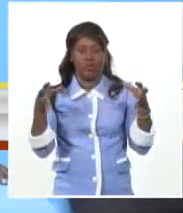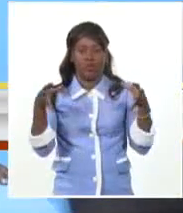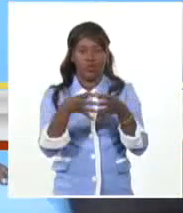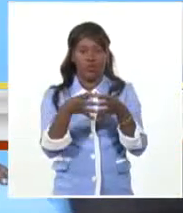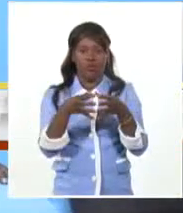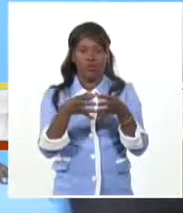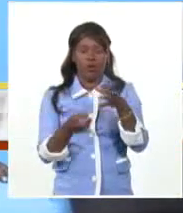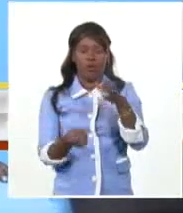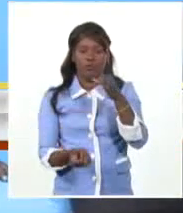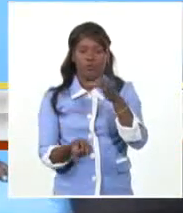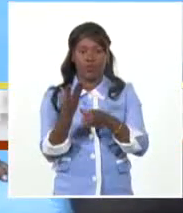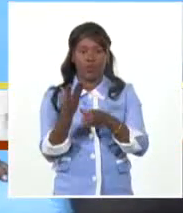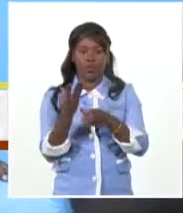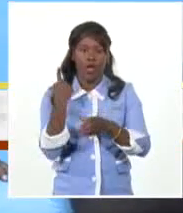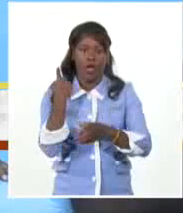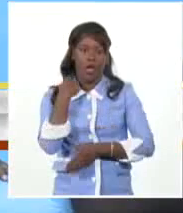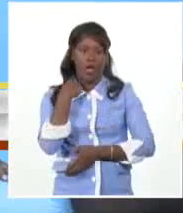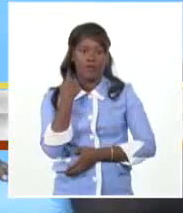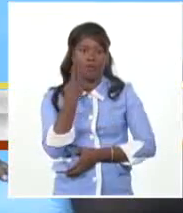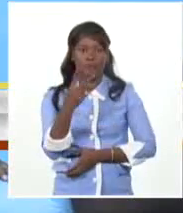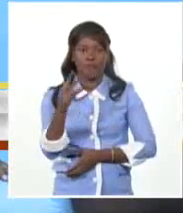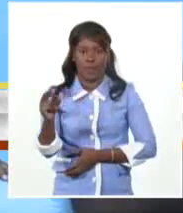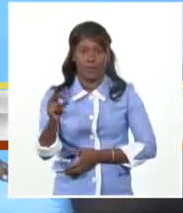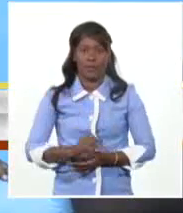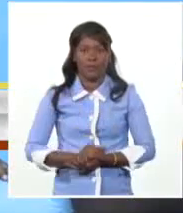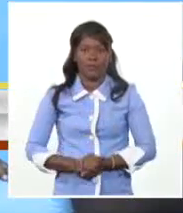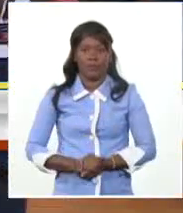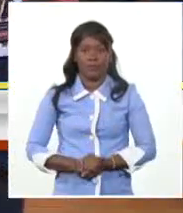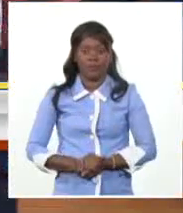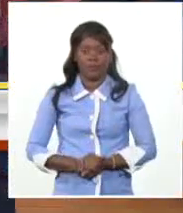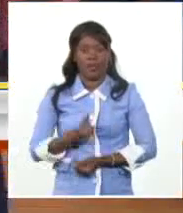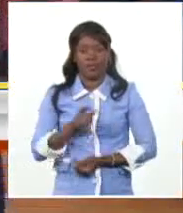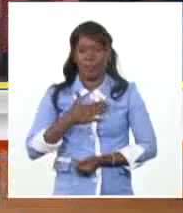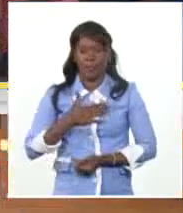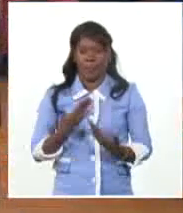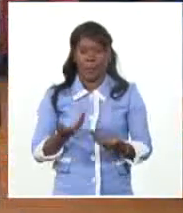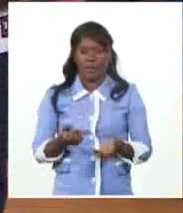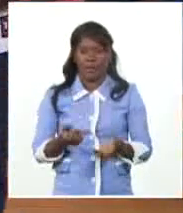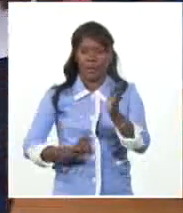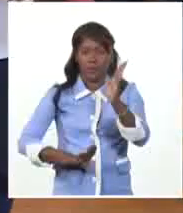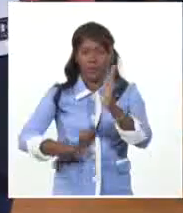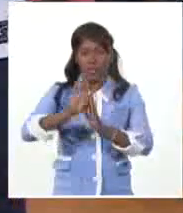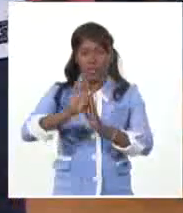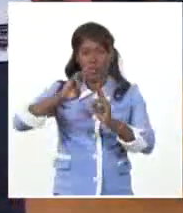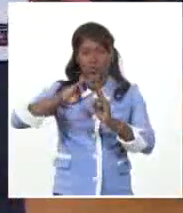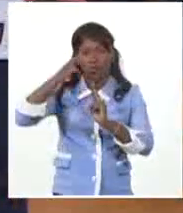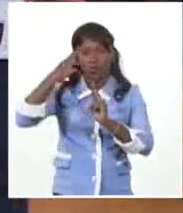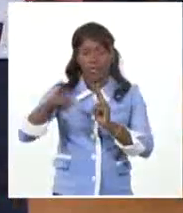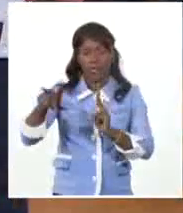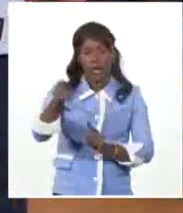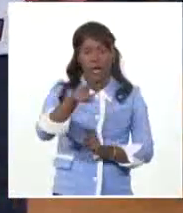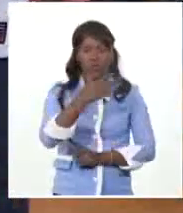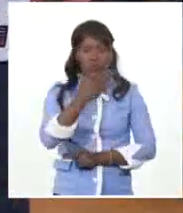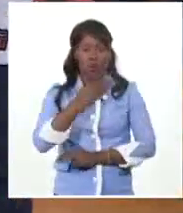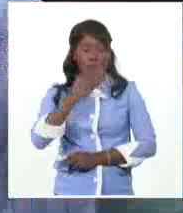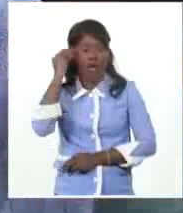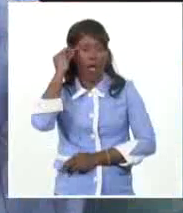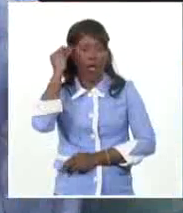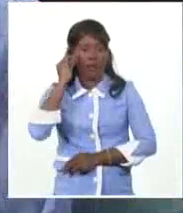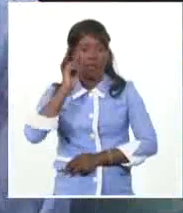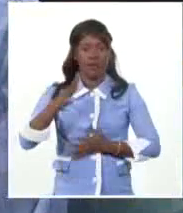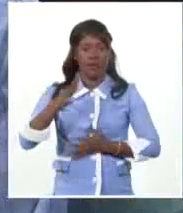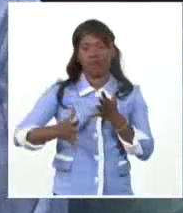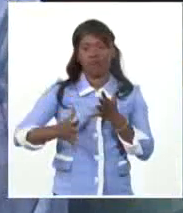hace más de dos décadas la iniciativa tiene como premisa contribuir al desarrollo del arte teatral y al mejoramiento actoral yo lo cree